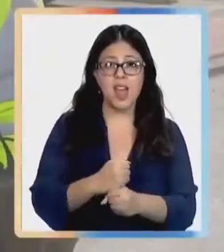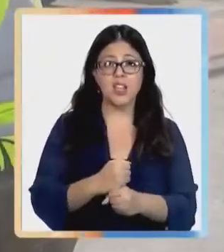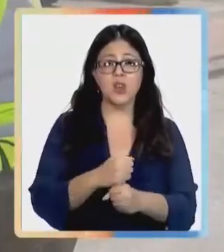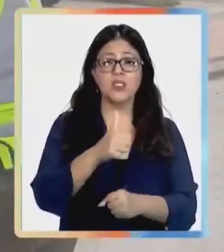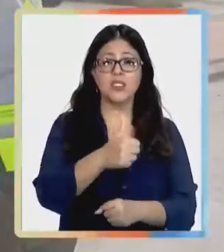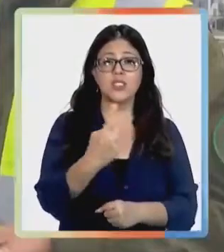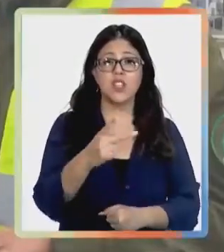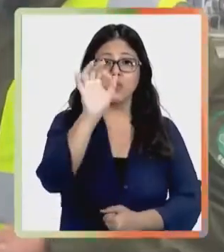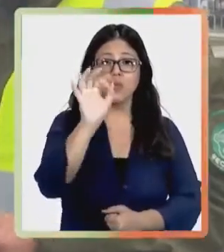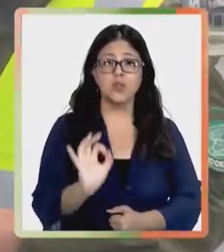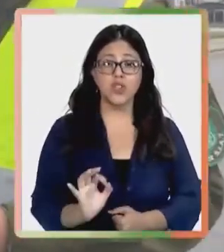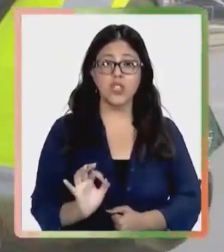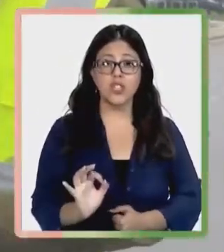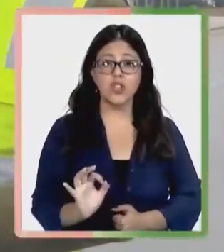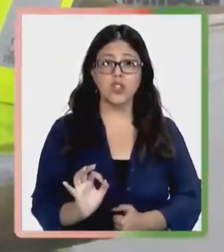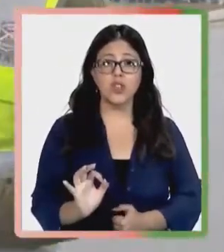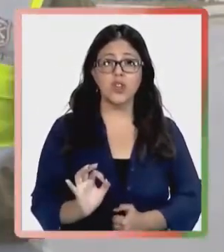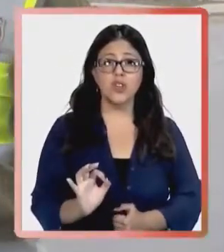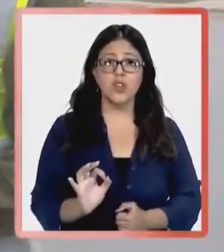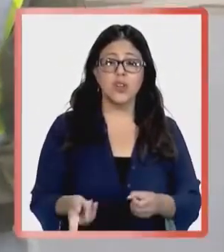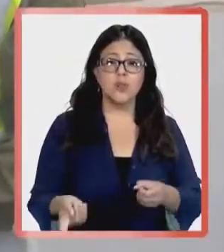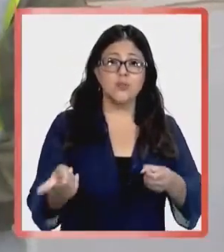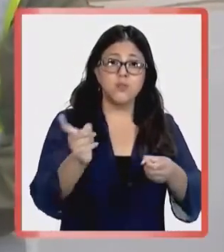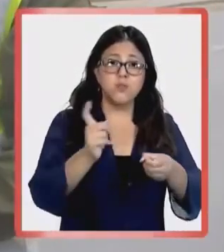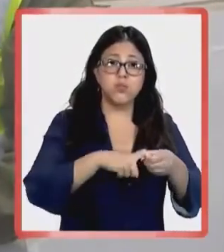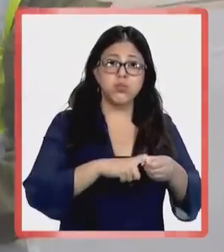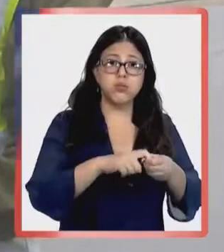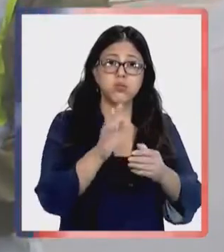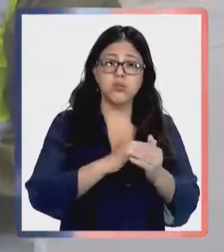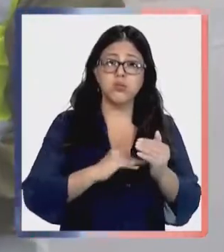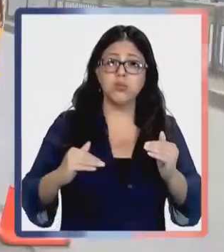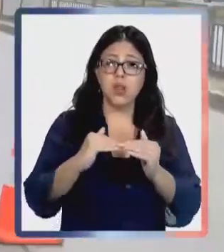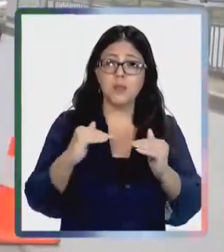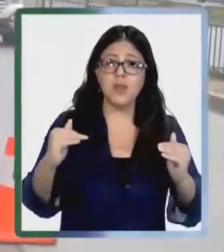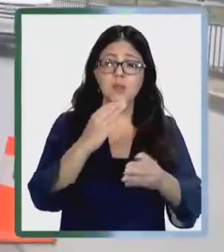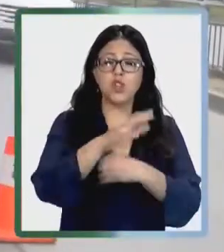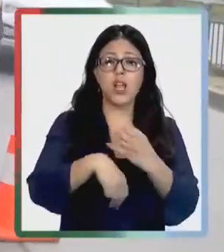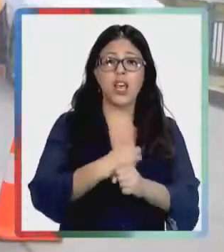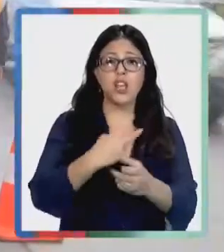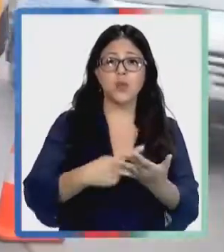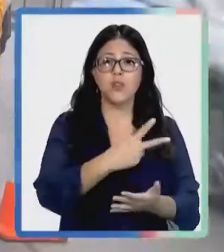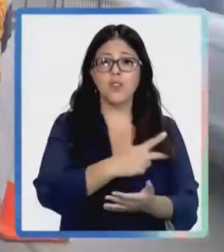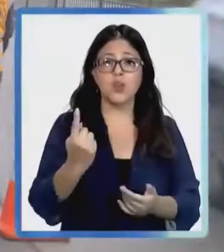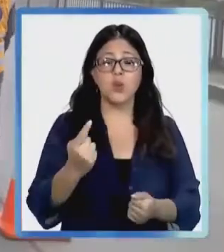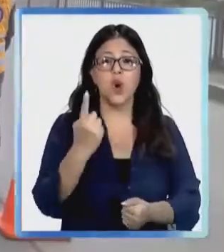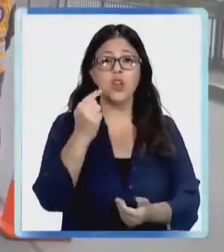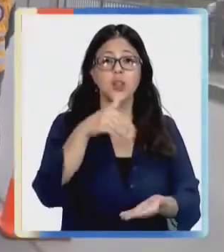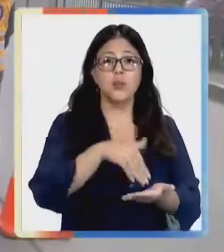año, el 62% de lo registrado en el mismo periodo del año 2021.